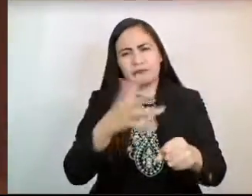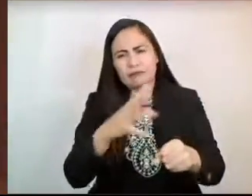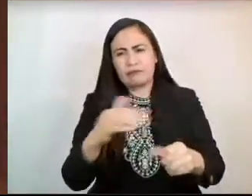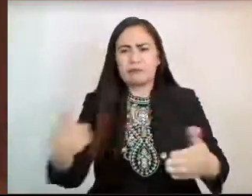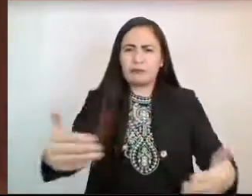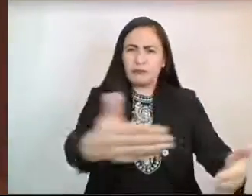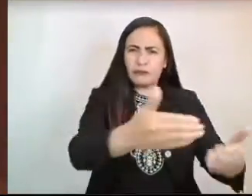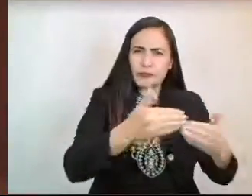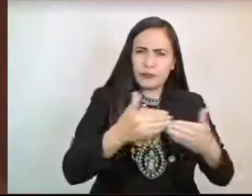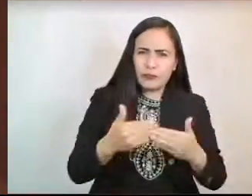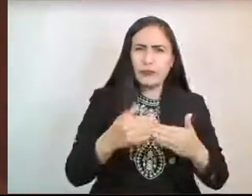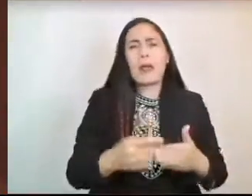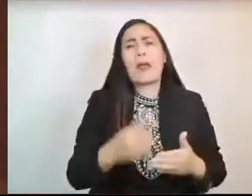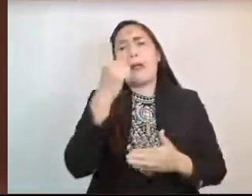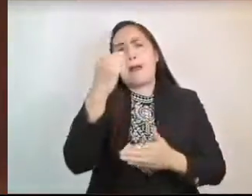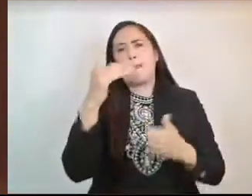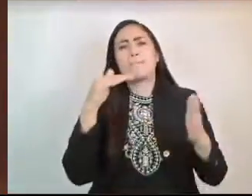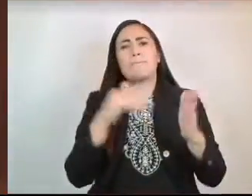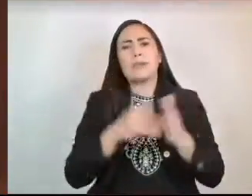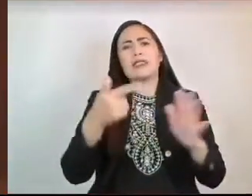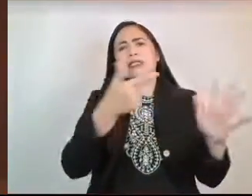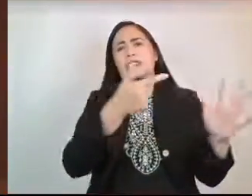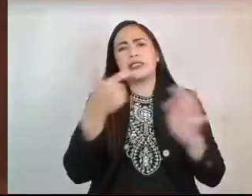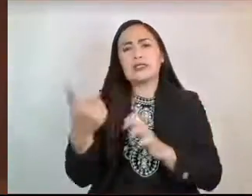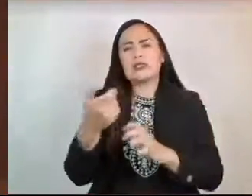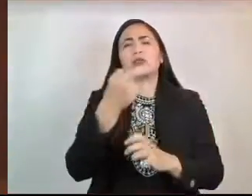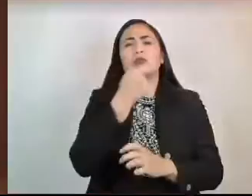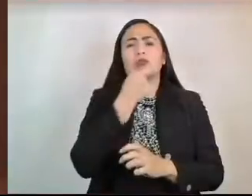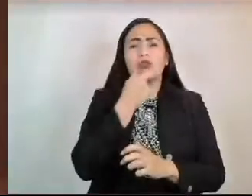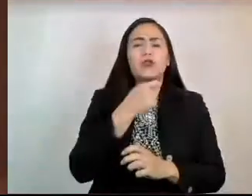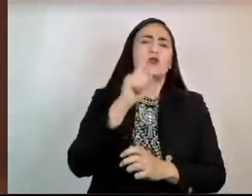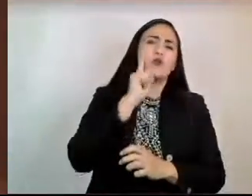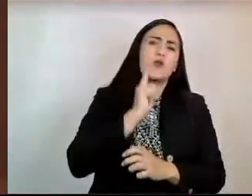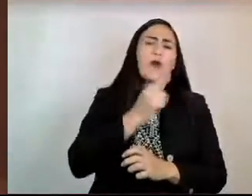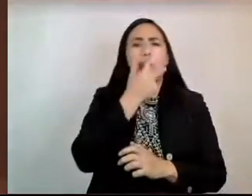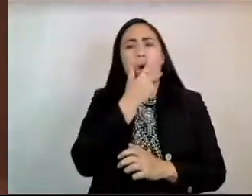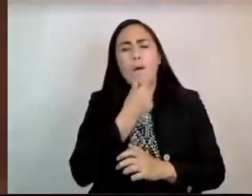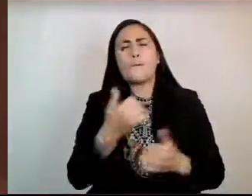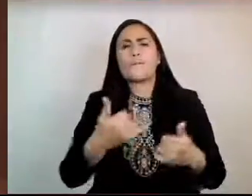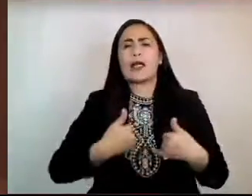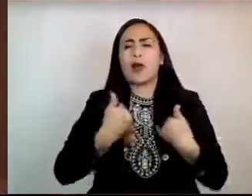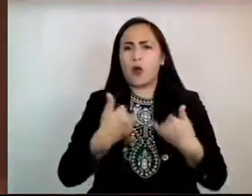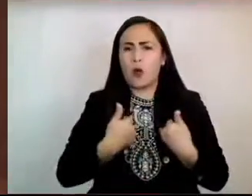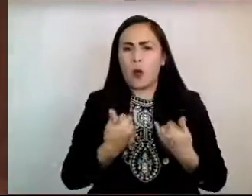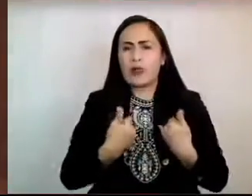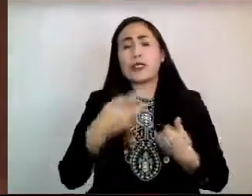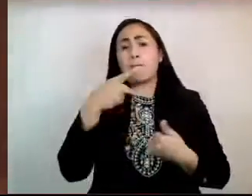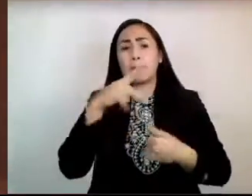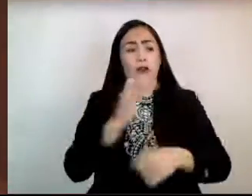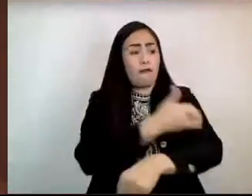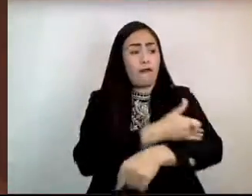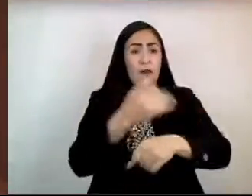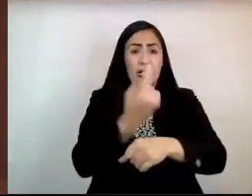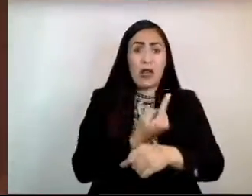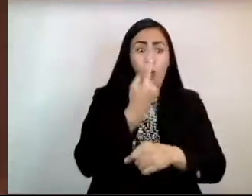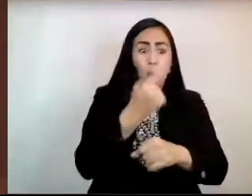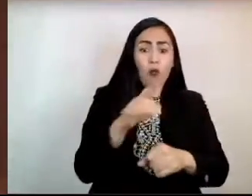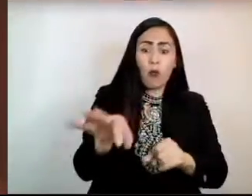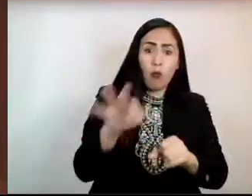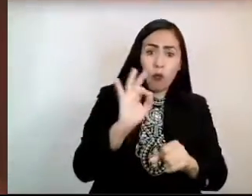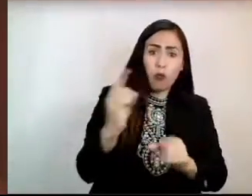aproximadamente a más de 1,700 niñas, niños y adolescentes sin cuidados parentales y en estado